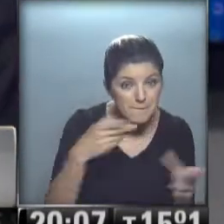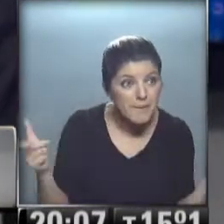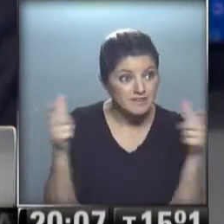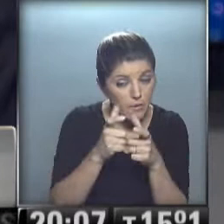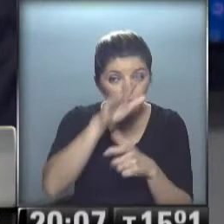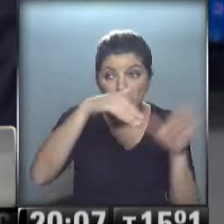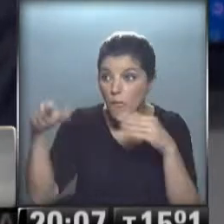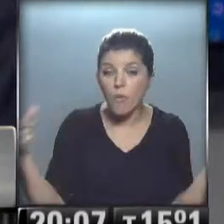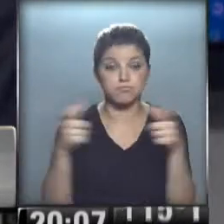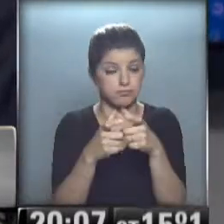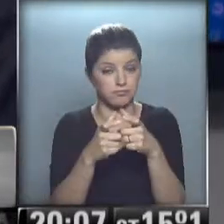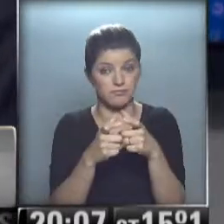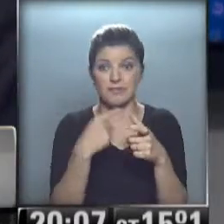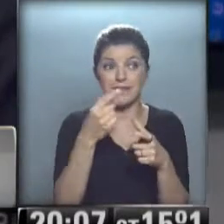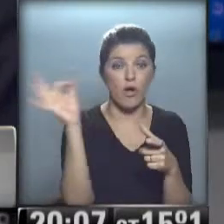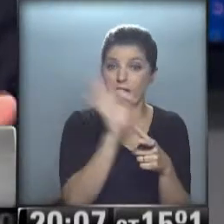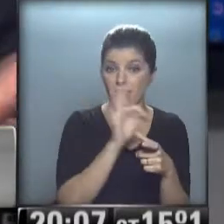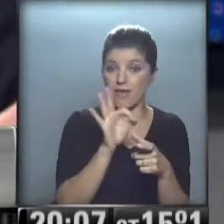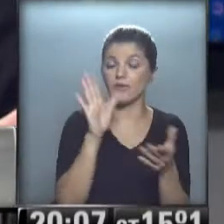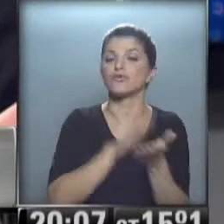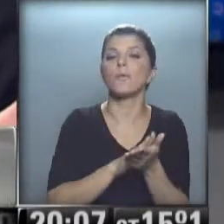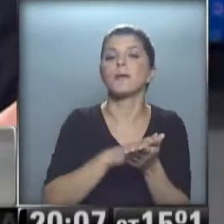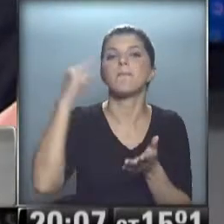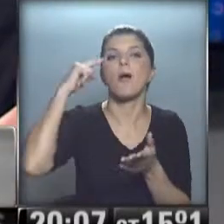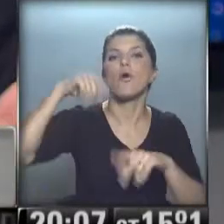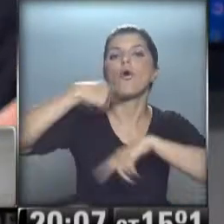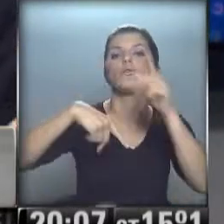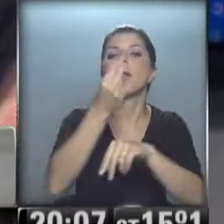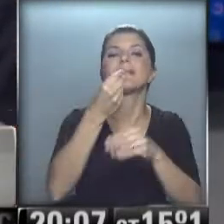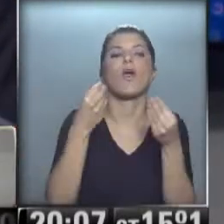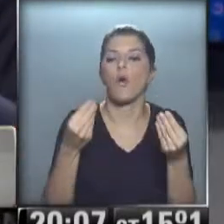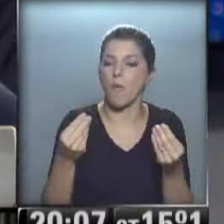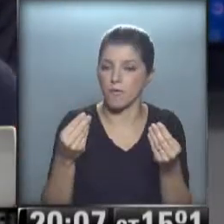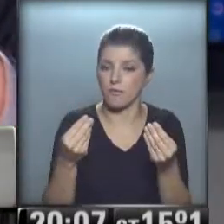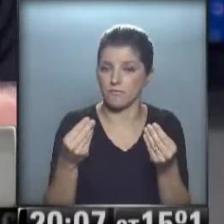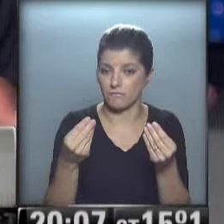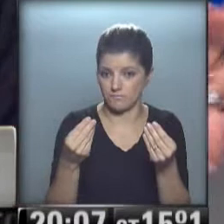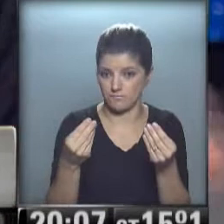esta audiencia. No dio respuesta sobre qué hacer con este dinero. Al revés,